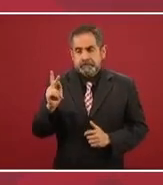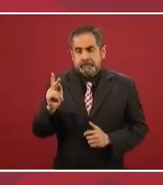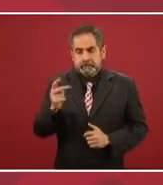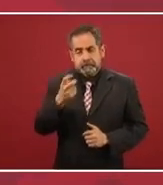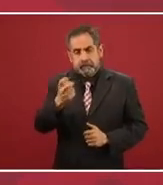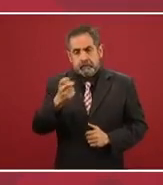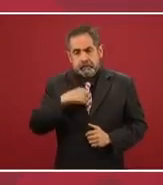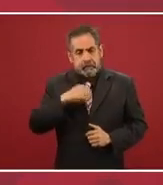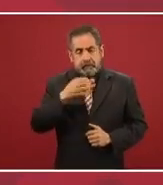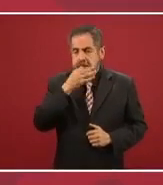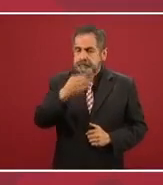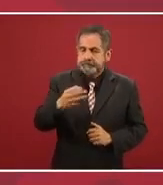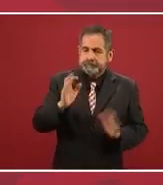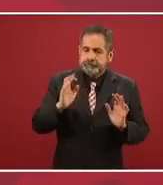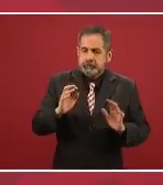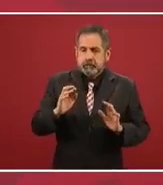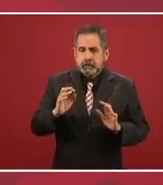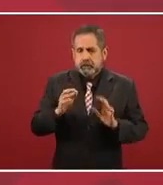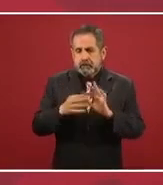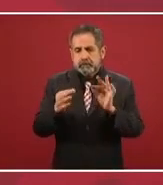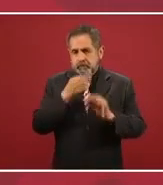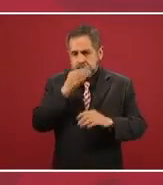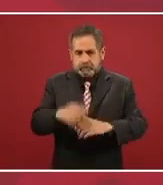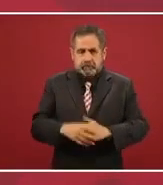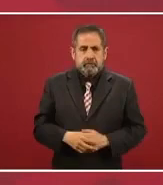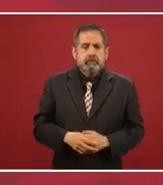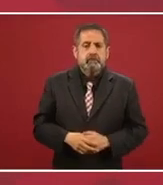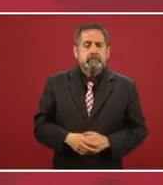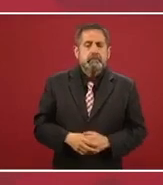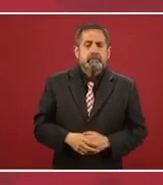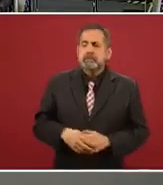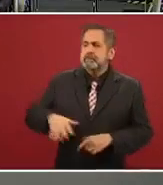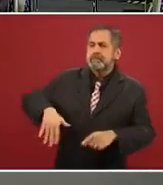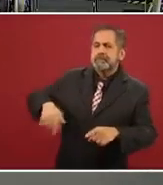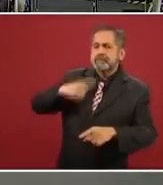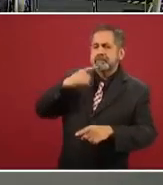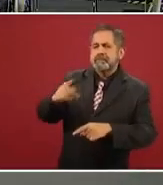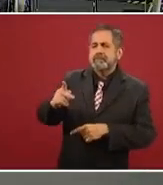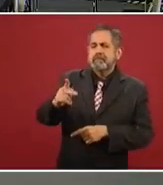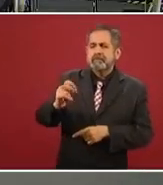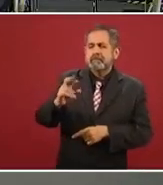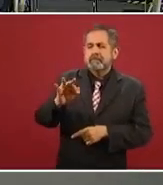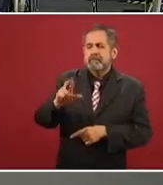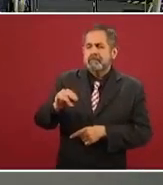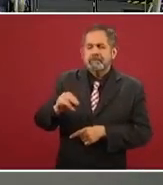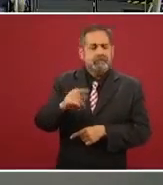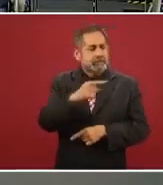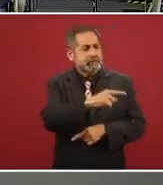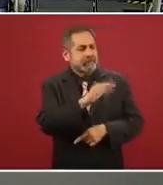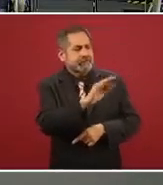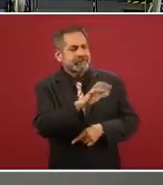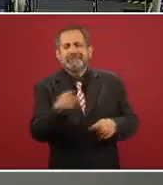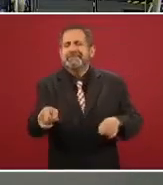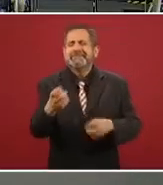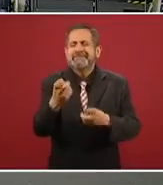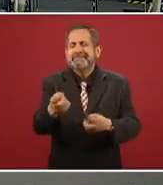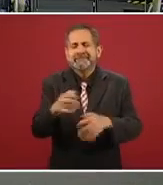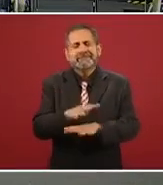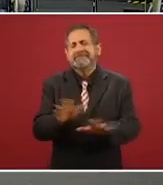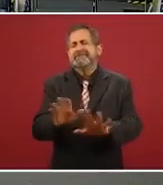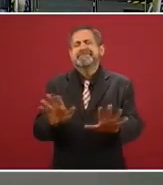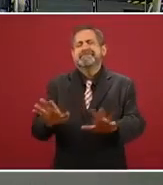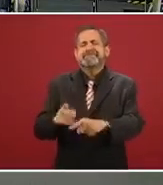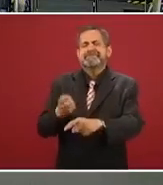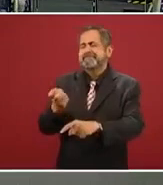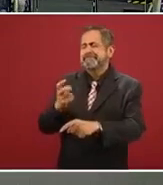eso es lo que puedo comentar. Sobre lo de que dijo Porfirio Muñoz Ledo y lo que dice no, Felipe Calderón. No, sobre si eso no. Si